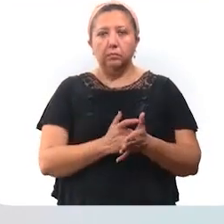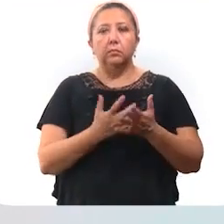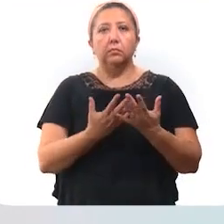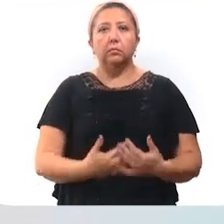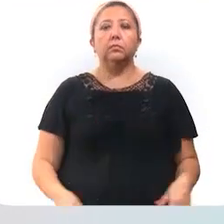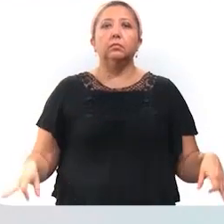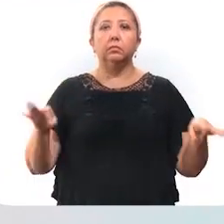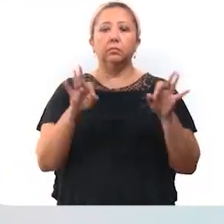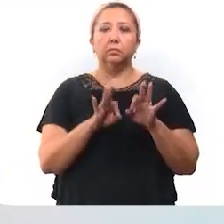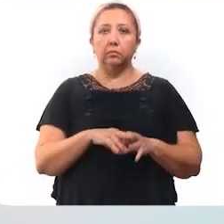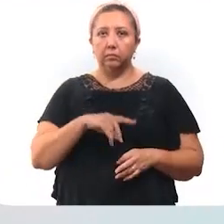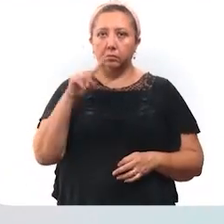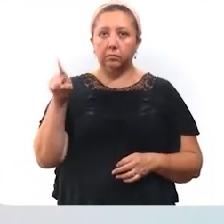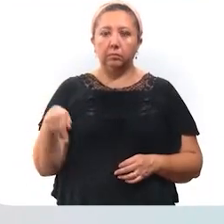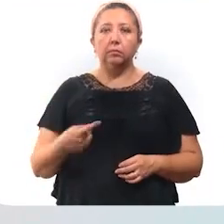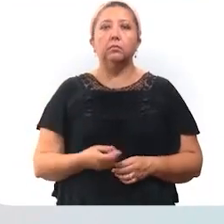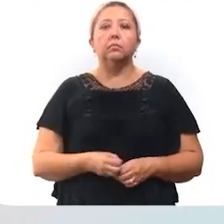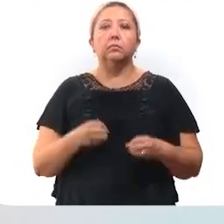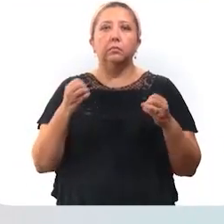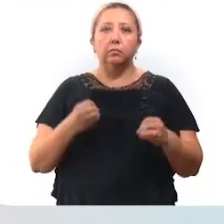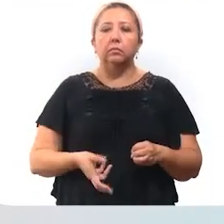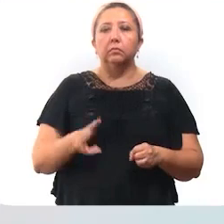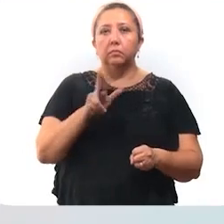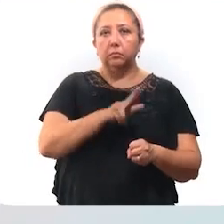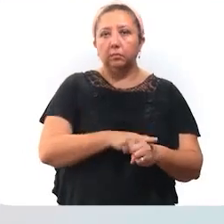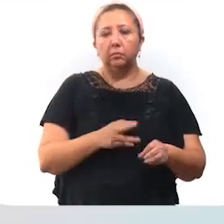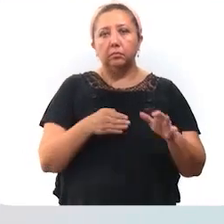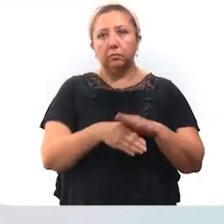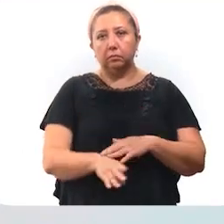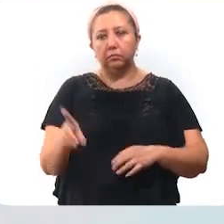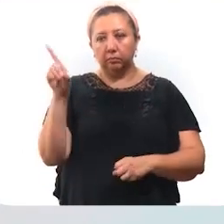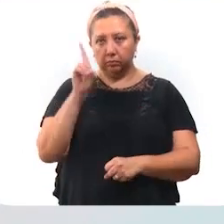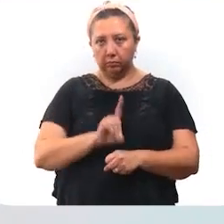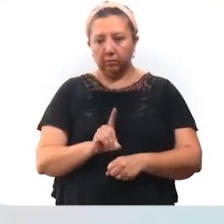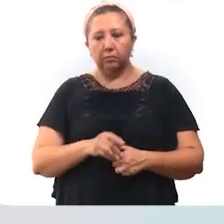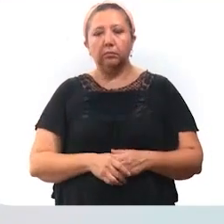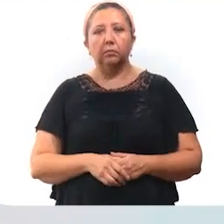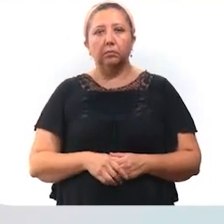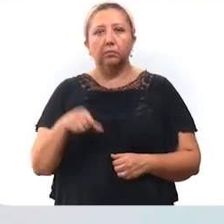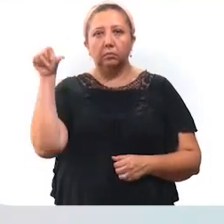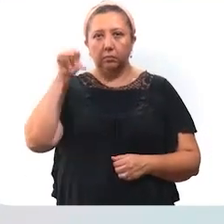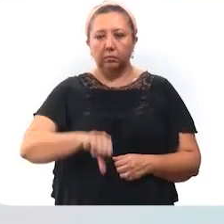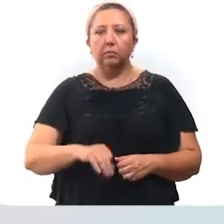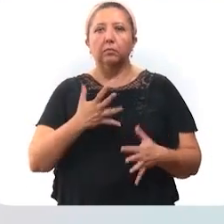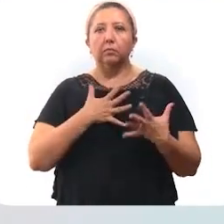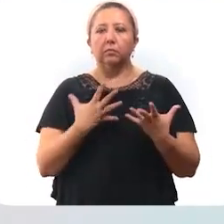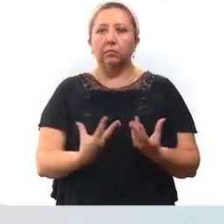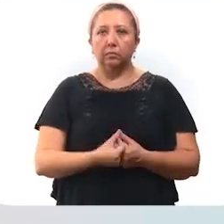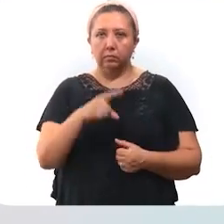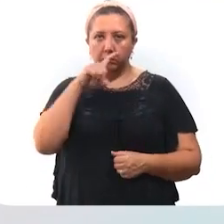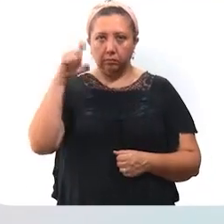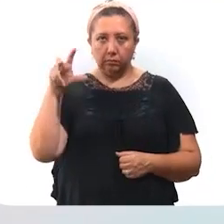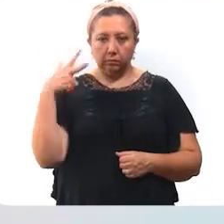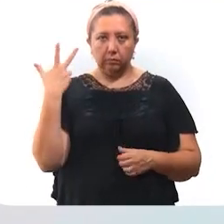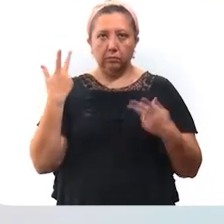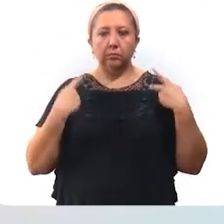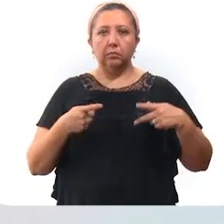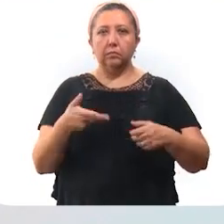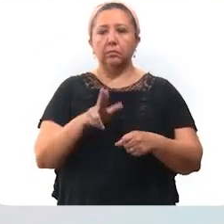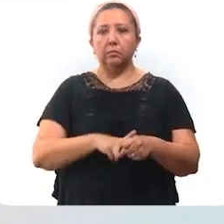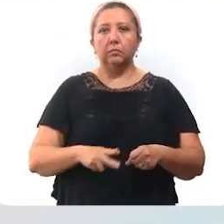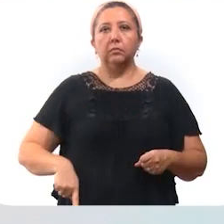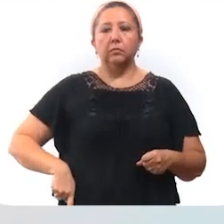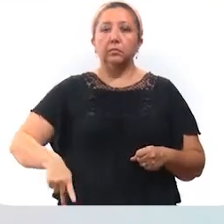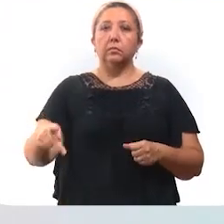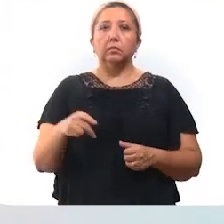reapertura económica, los datos más importantes son la ocupación hospitalaria y los ingresos diarios. El día de hoy tenemos 113 pacientes en